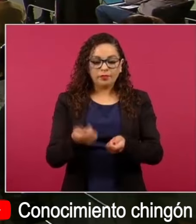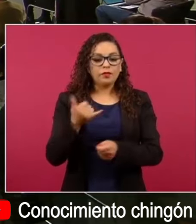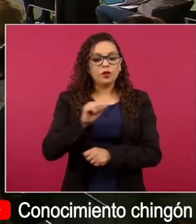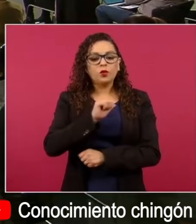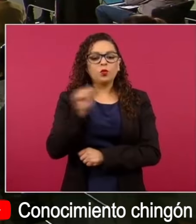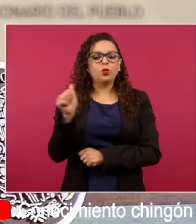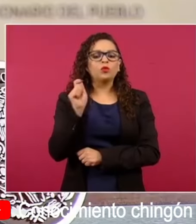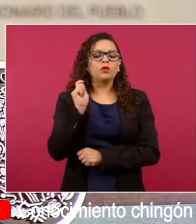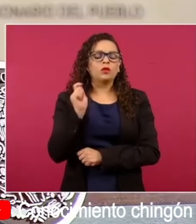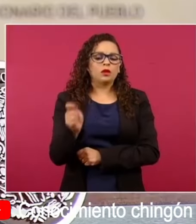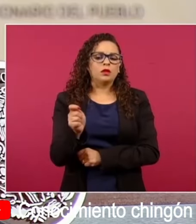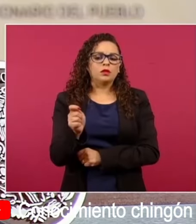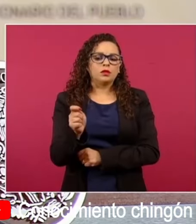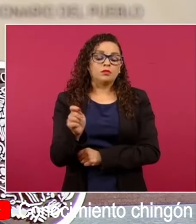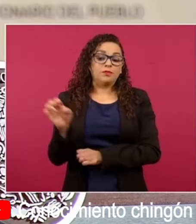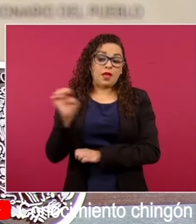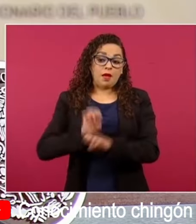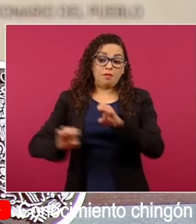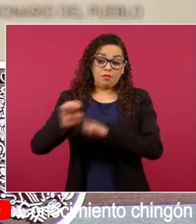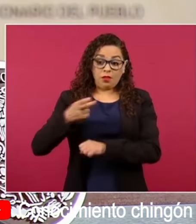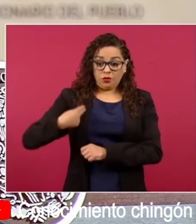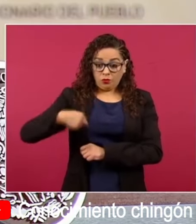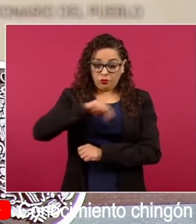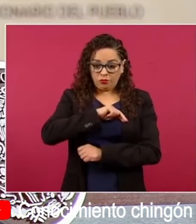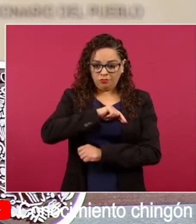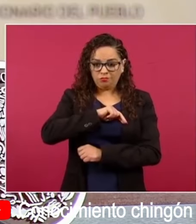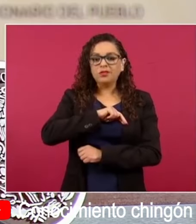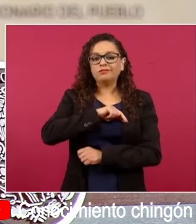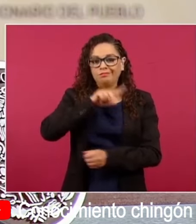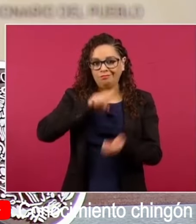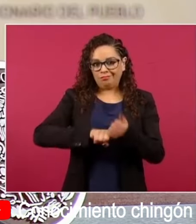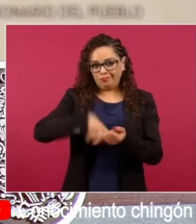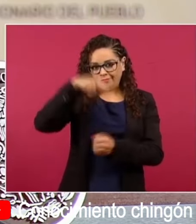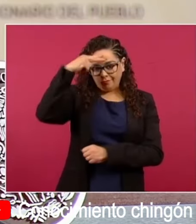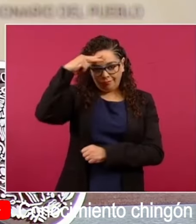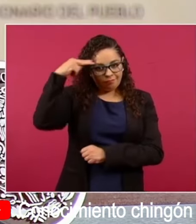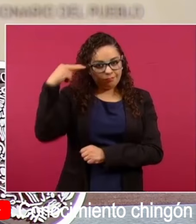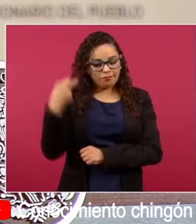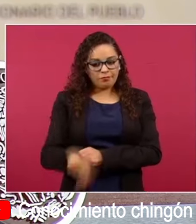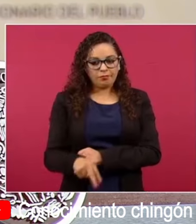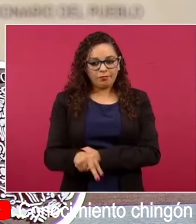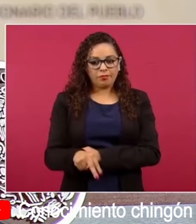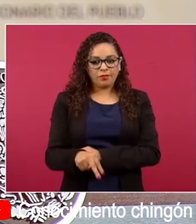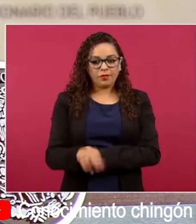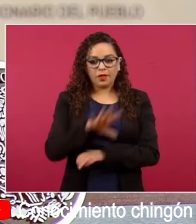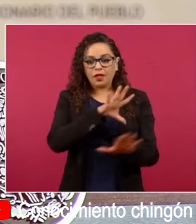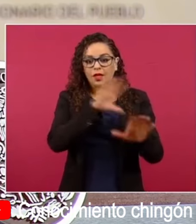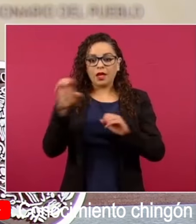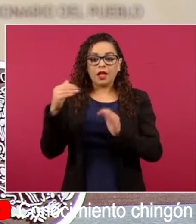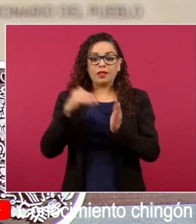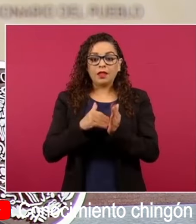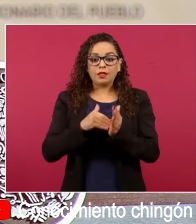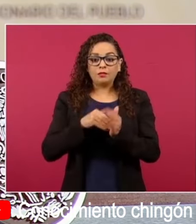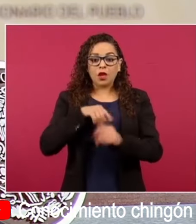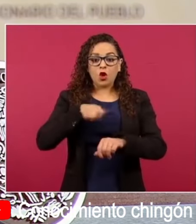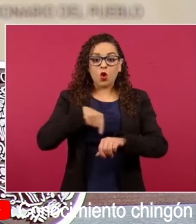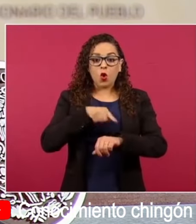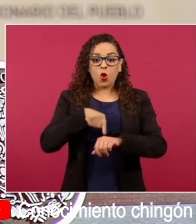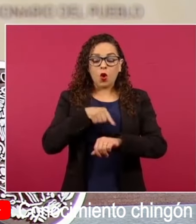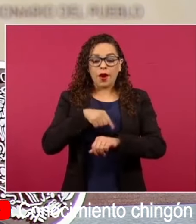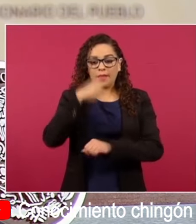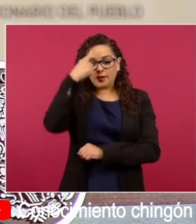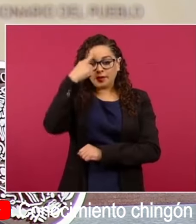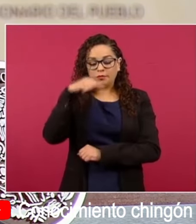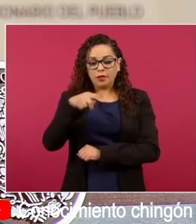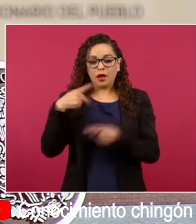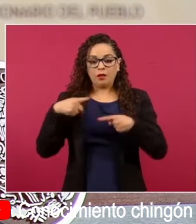que somos una empresa mexicana y hemos invertido más de 500 mil horas hombre en la ingeniería, no solo en el desarrollo del proyecto,